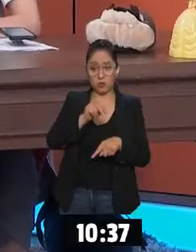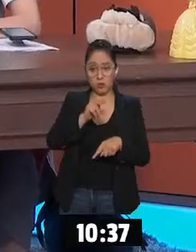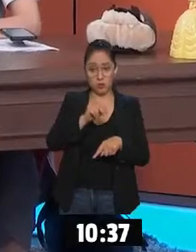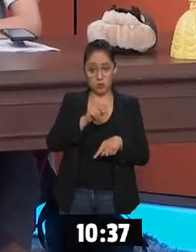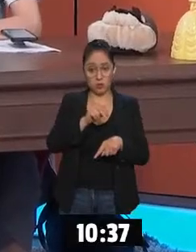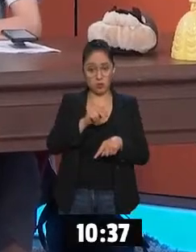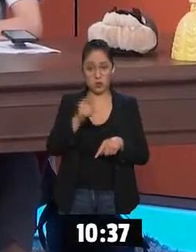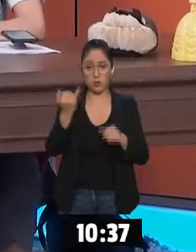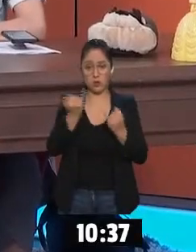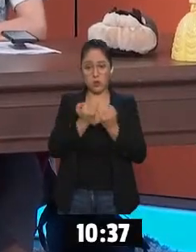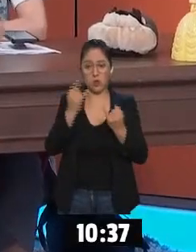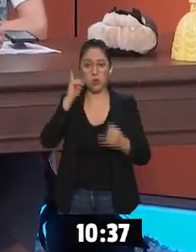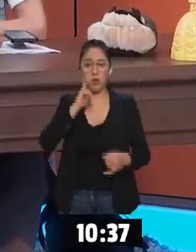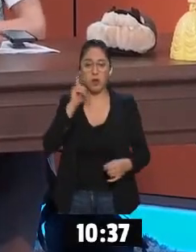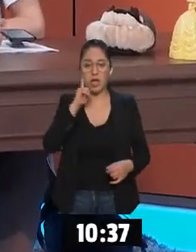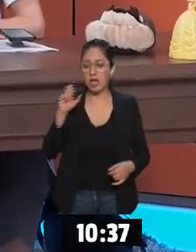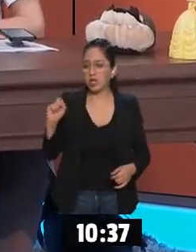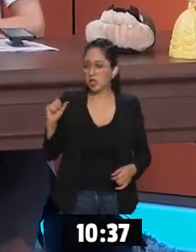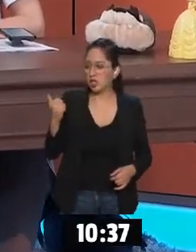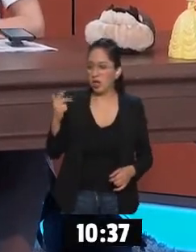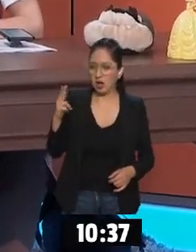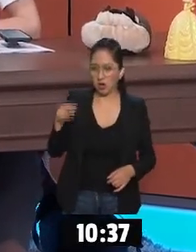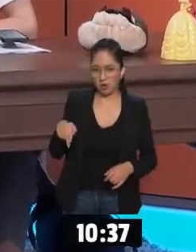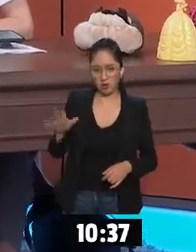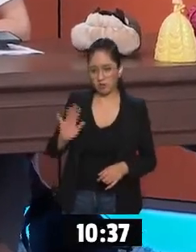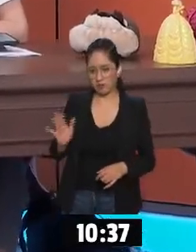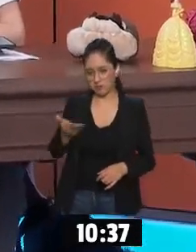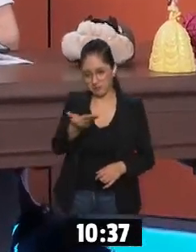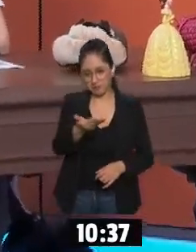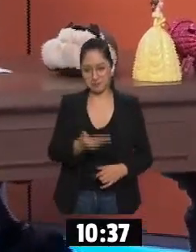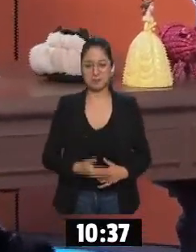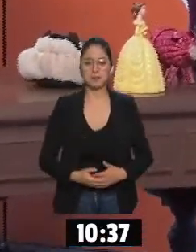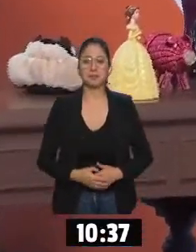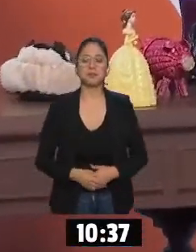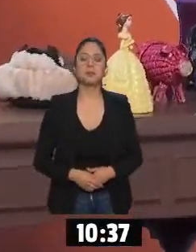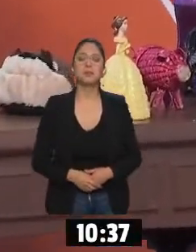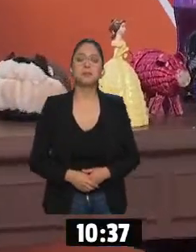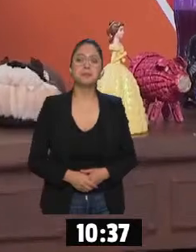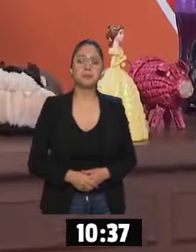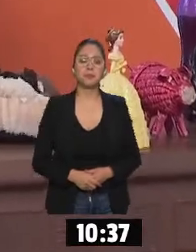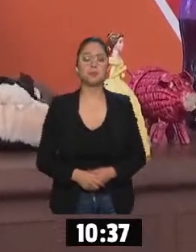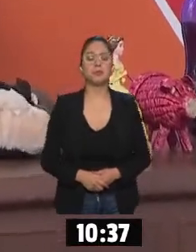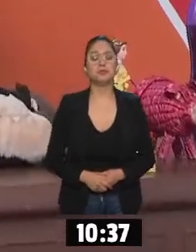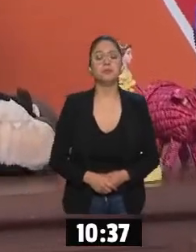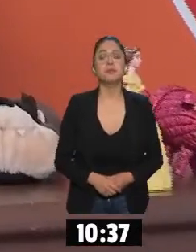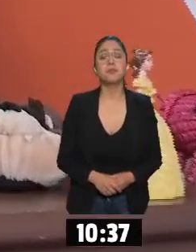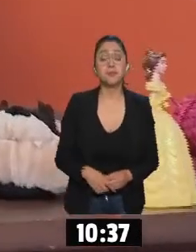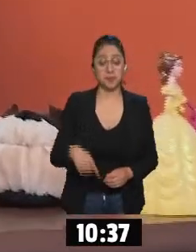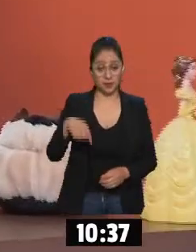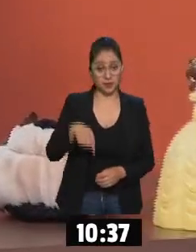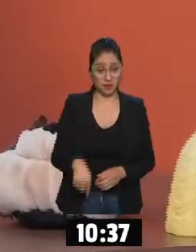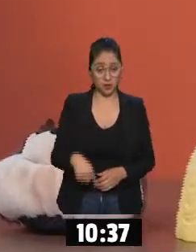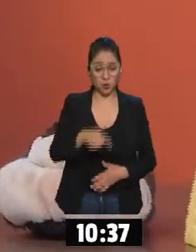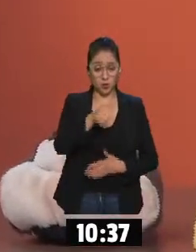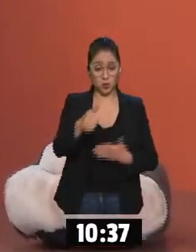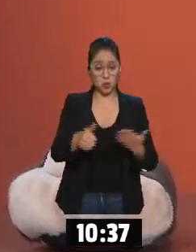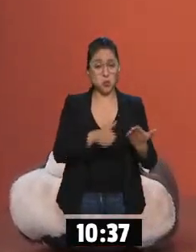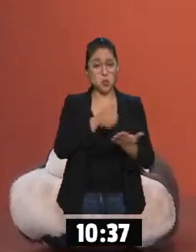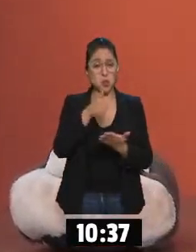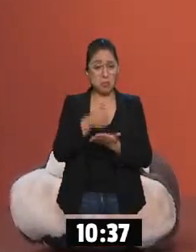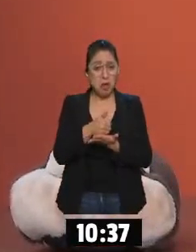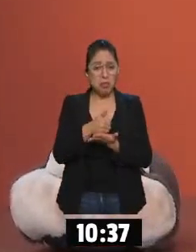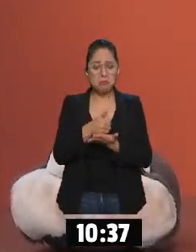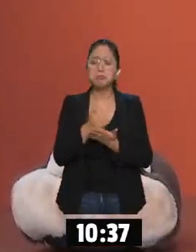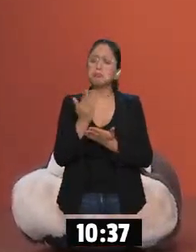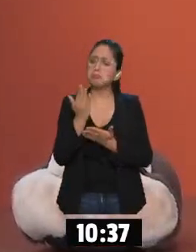Sharon Stone. No. Sharon Stone. Bueno, soy el charro. Tenemos una de las ciudades más progresistas, pero sí. No ha